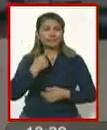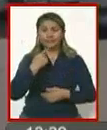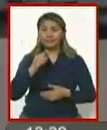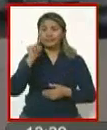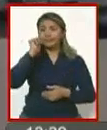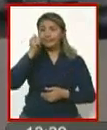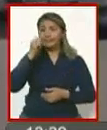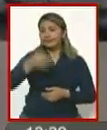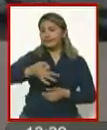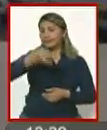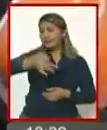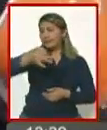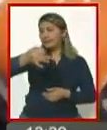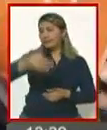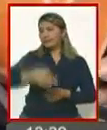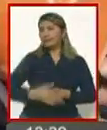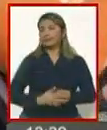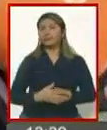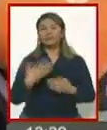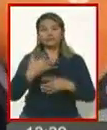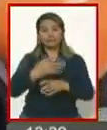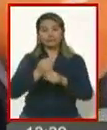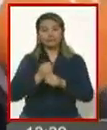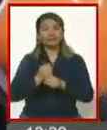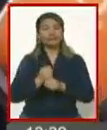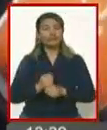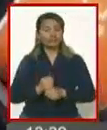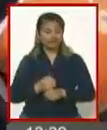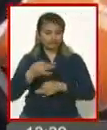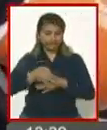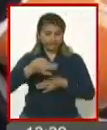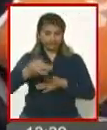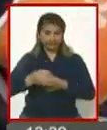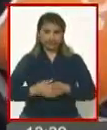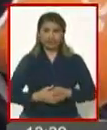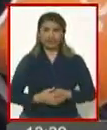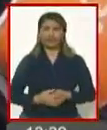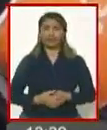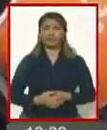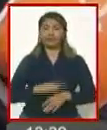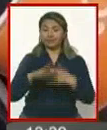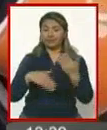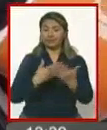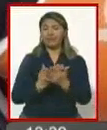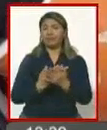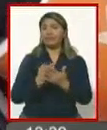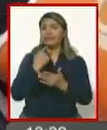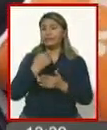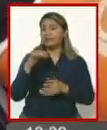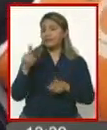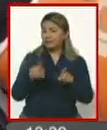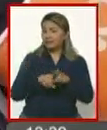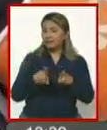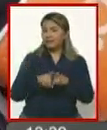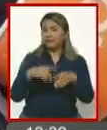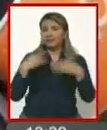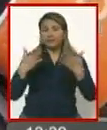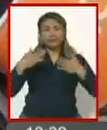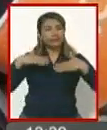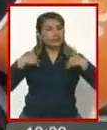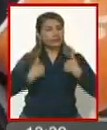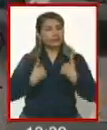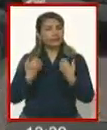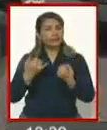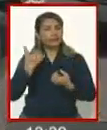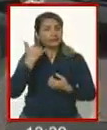llámame mañana, llámame más tarde, ya lo voy a recoger. Nada, hasta ahorita nada, oiga. todas las veces que vengo me dice lo mismo, ya estoy cansado, por